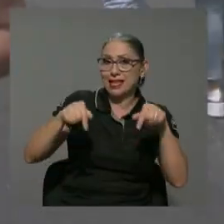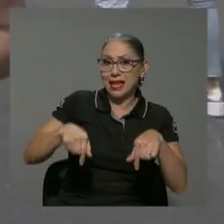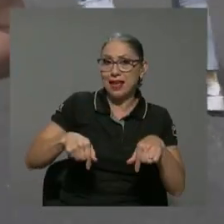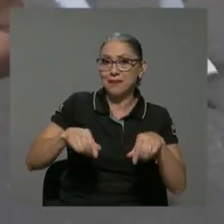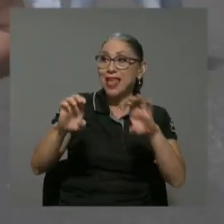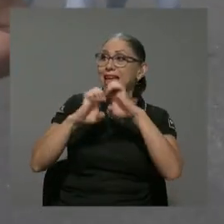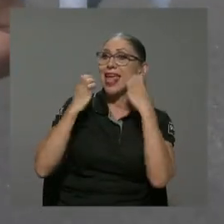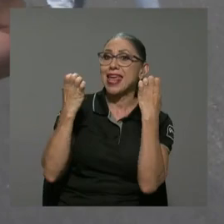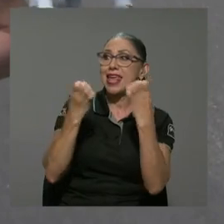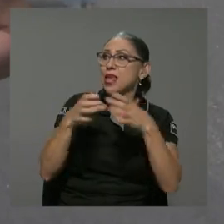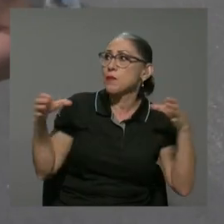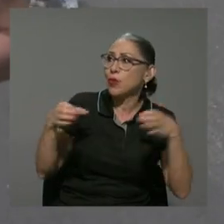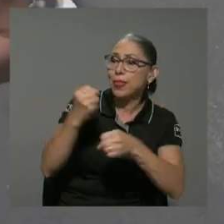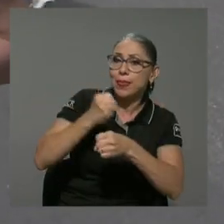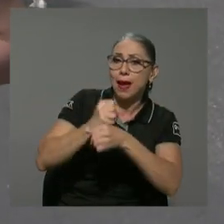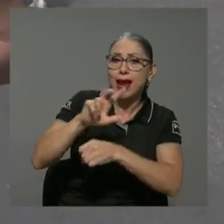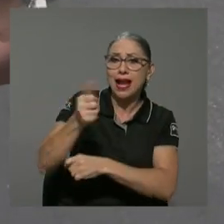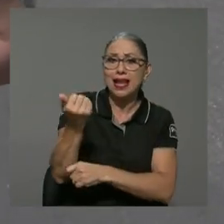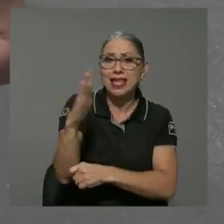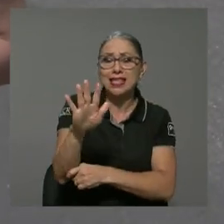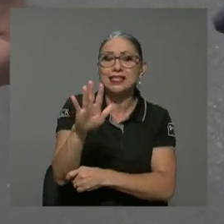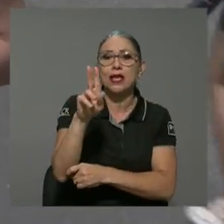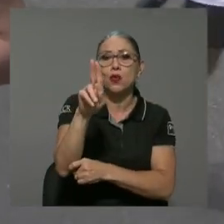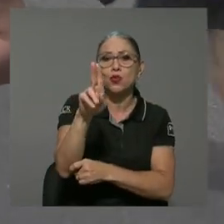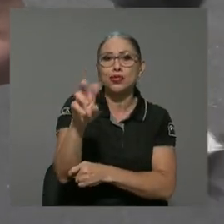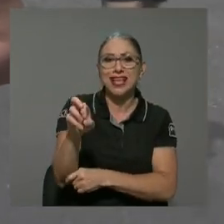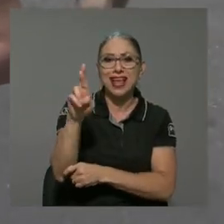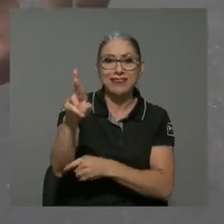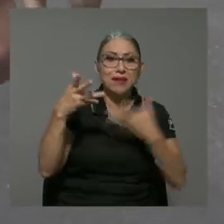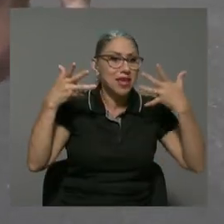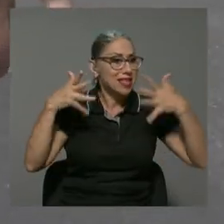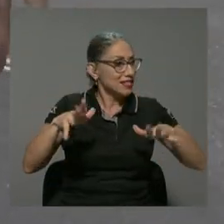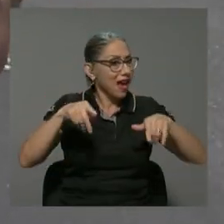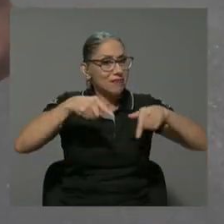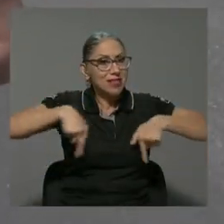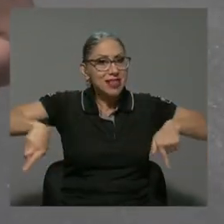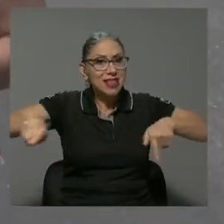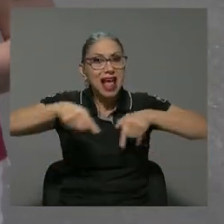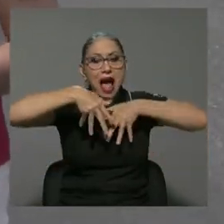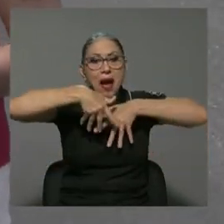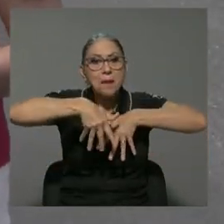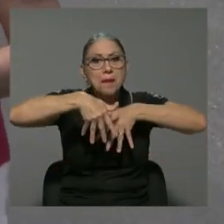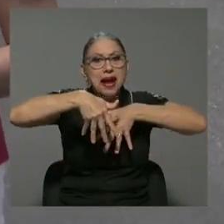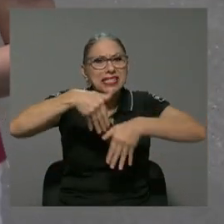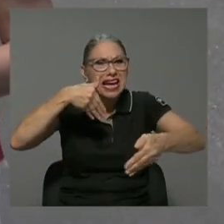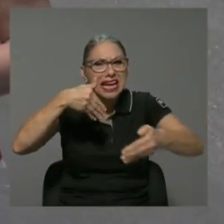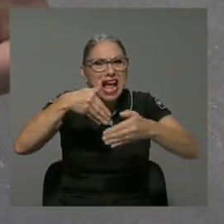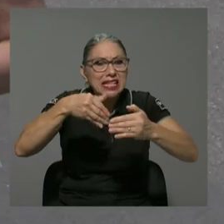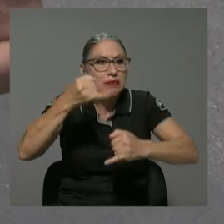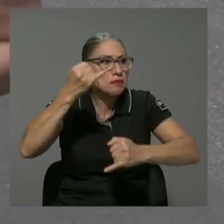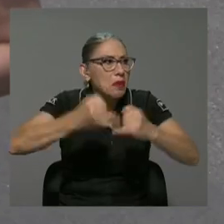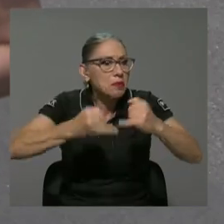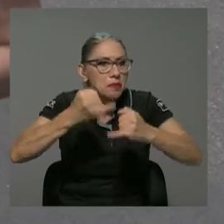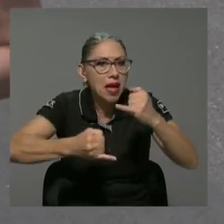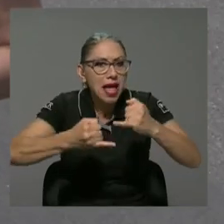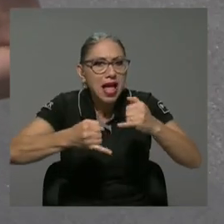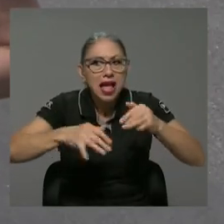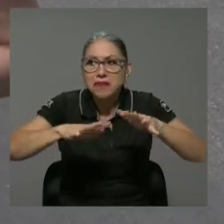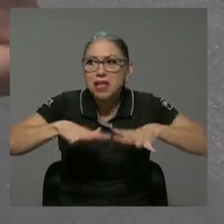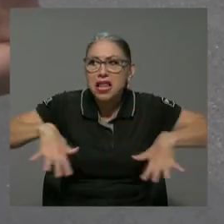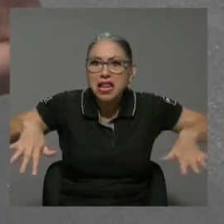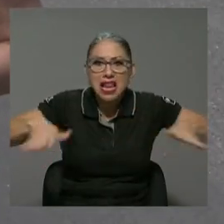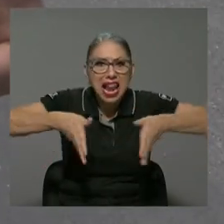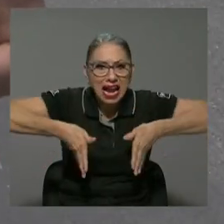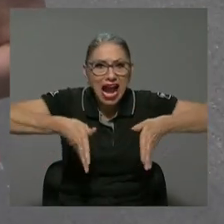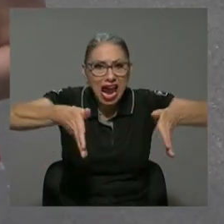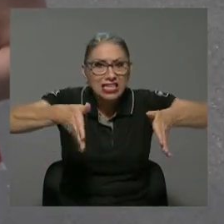equipos de Canal 15 UCR. Ya la marcha está pues cerca de llegar a su fin, por lo menos lo que es la calle, la marcha como